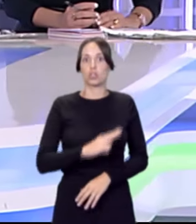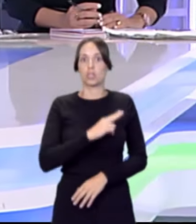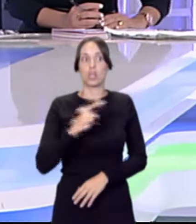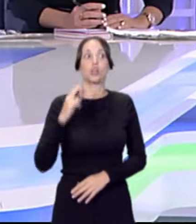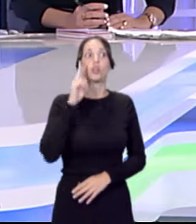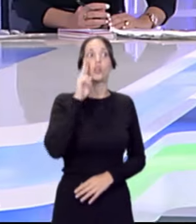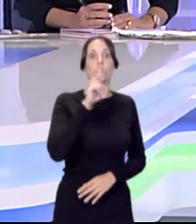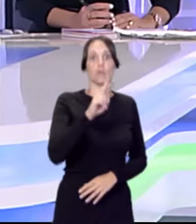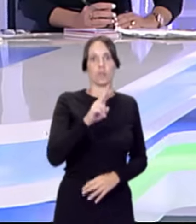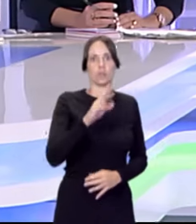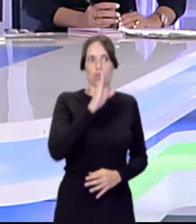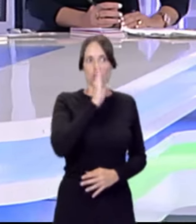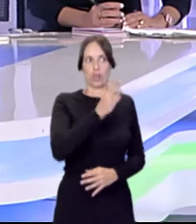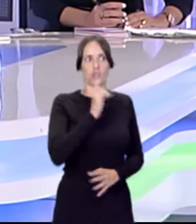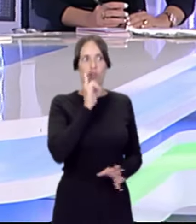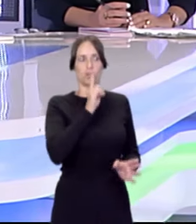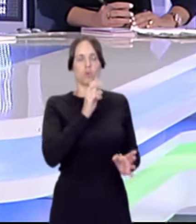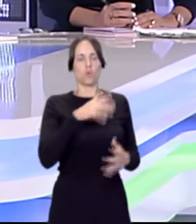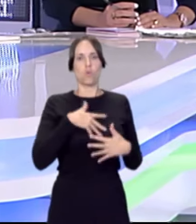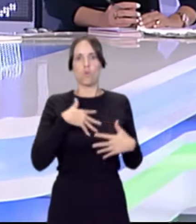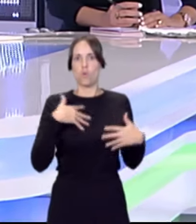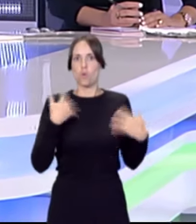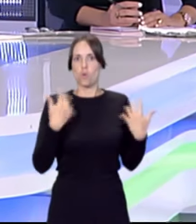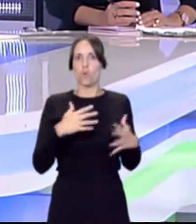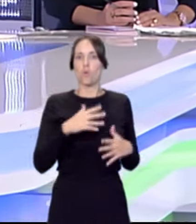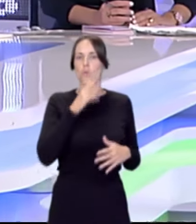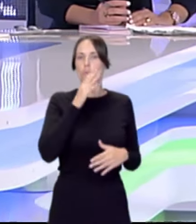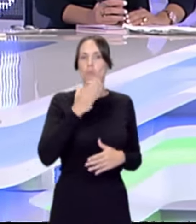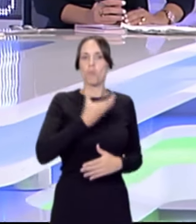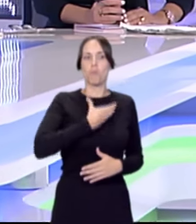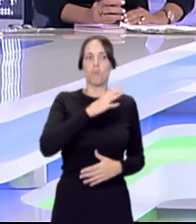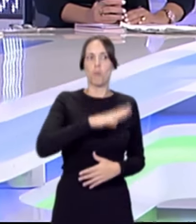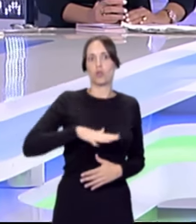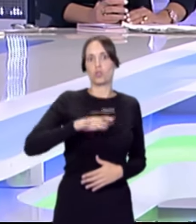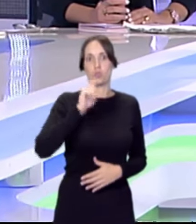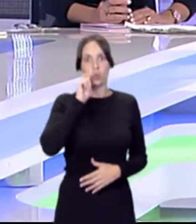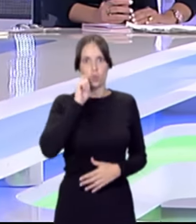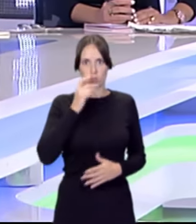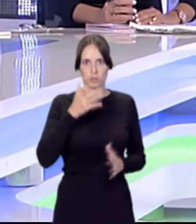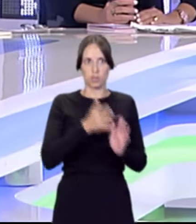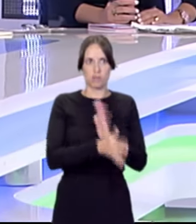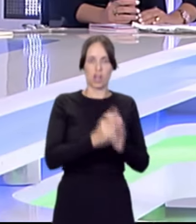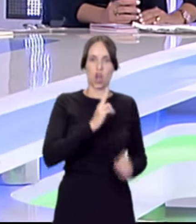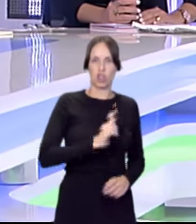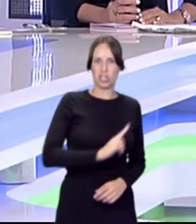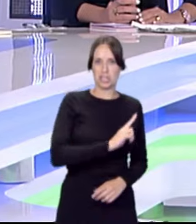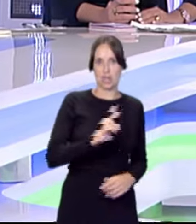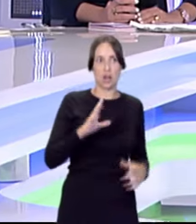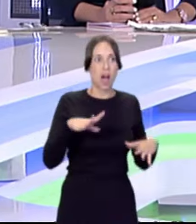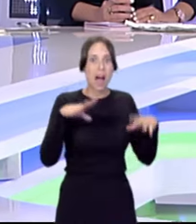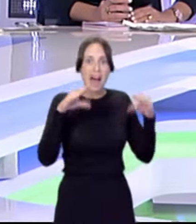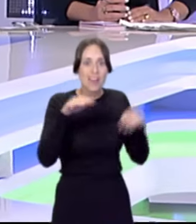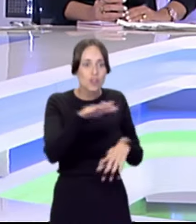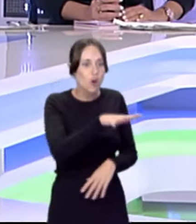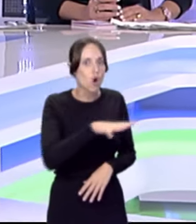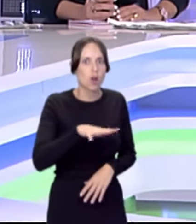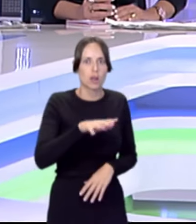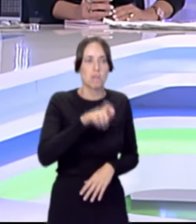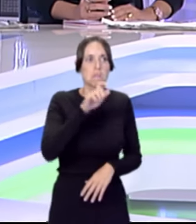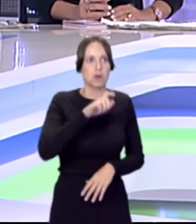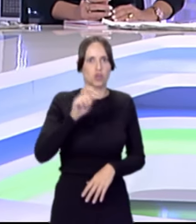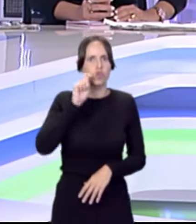Estamos hablando, oye, pues una imagen que impacta, ¿no? Un municipio turístico, Arona Sur de Tenerife, Los Cristianos, con una riqueza terrible, turista,